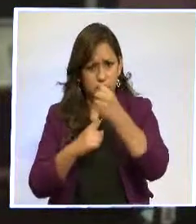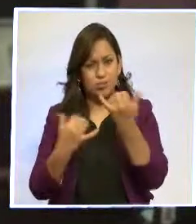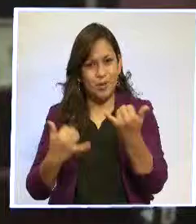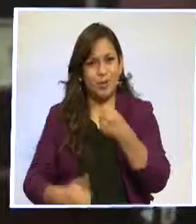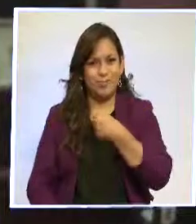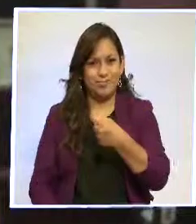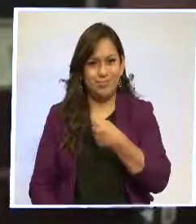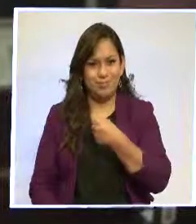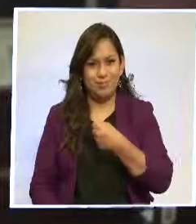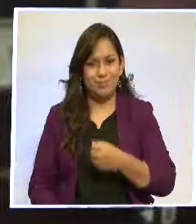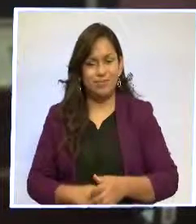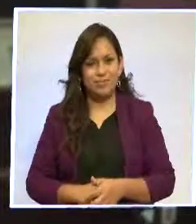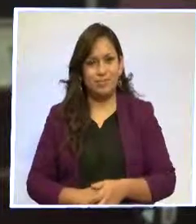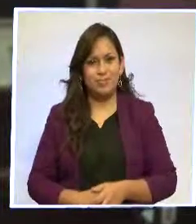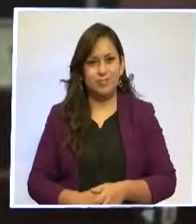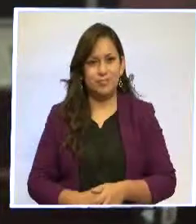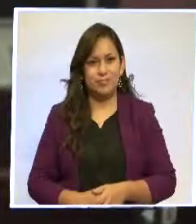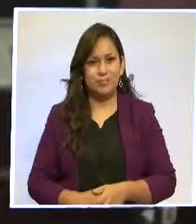nuestra siguiente entrevista.